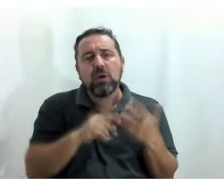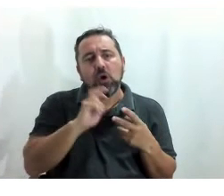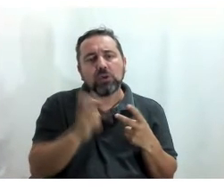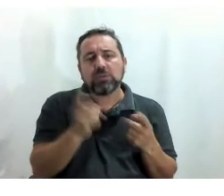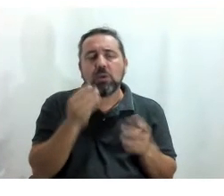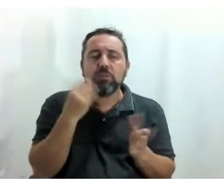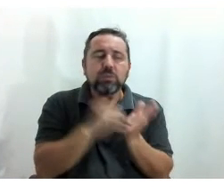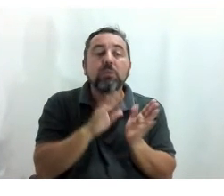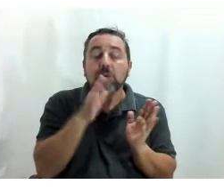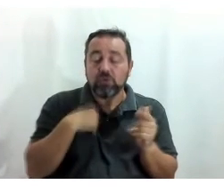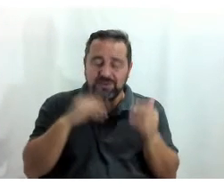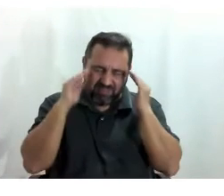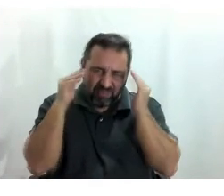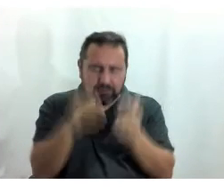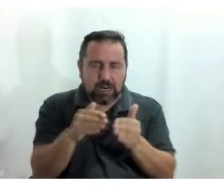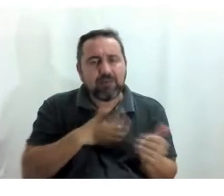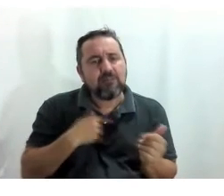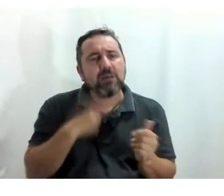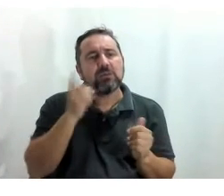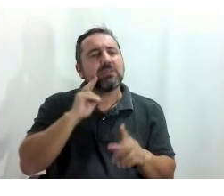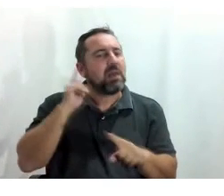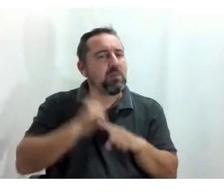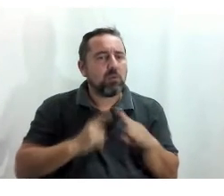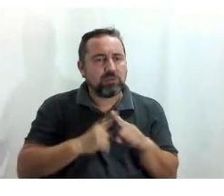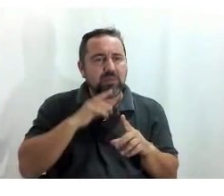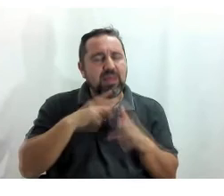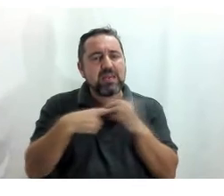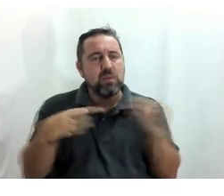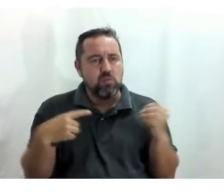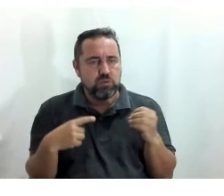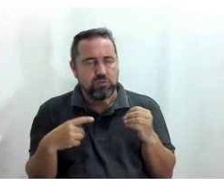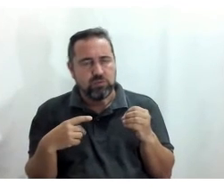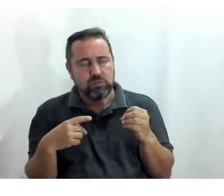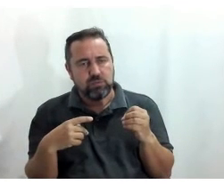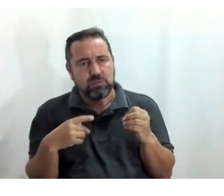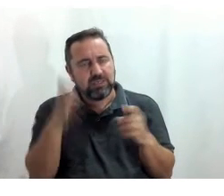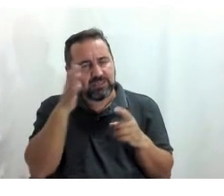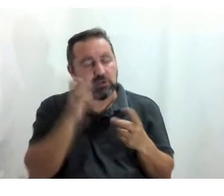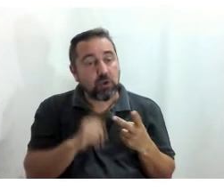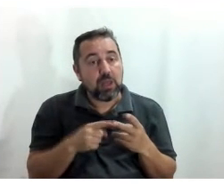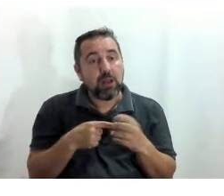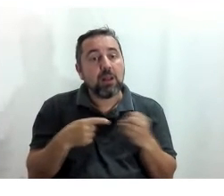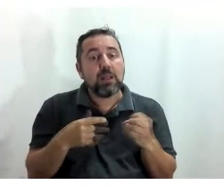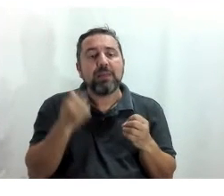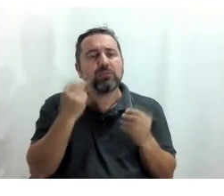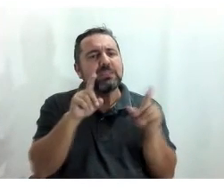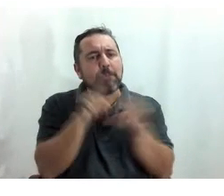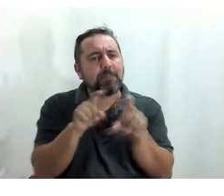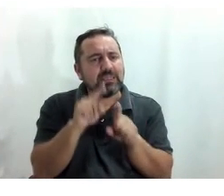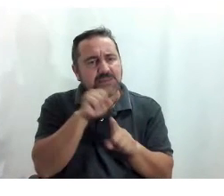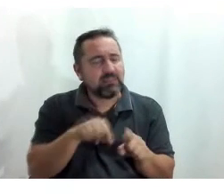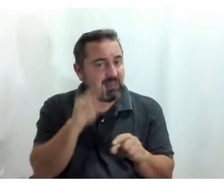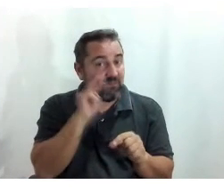pero me he querido centrar únicamente en la hipoacusia de tipo neurosensorial. Y como veis, existen muchas empresas que están en la